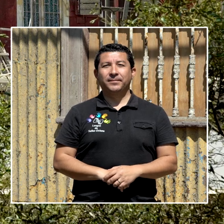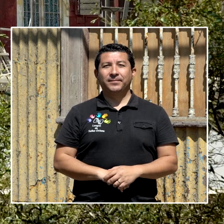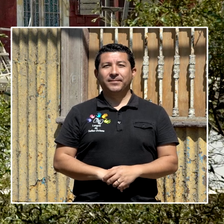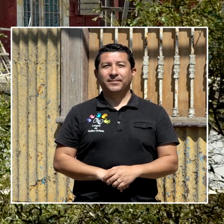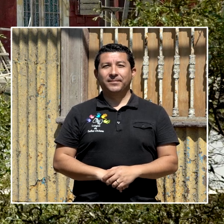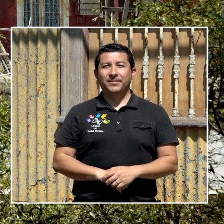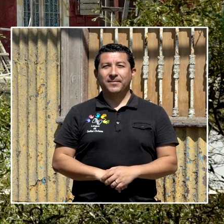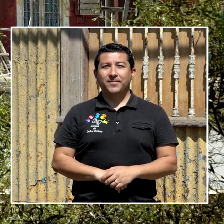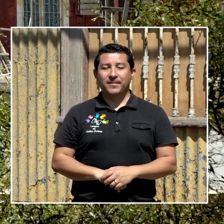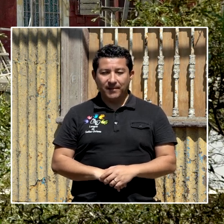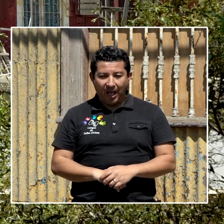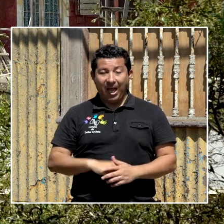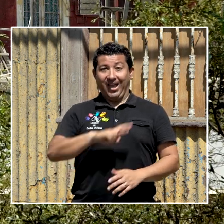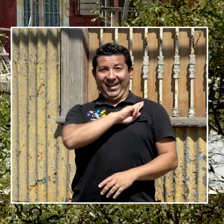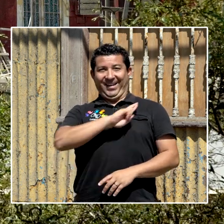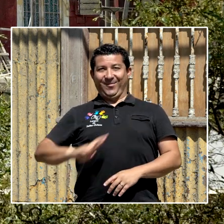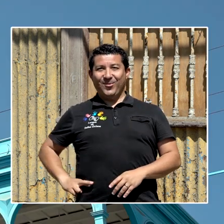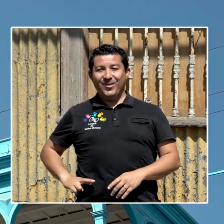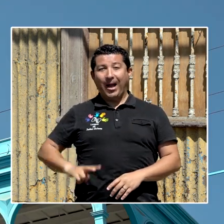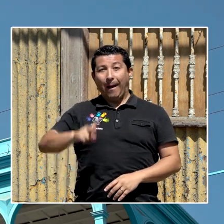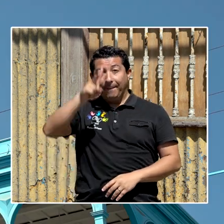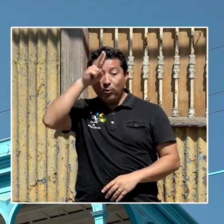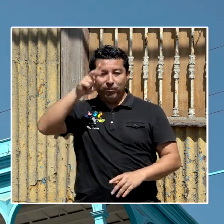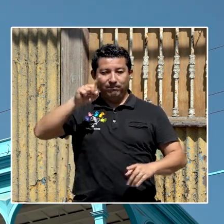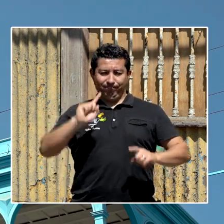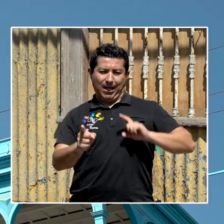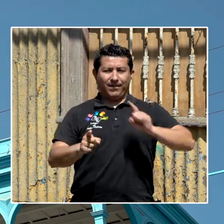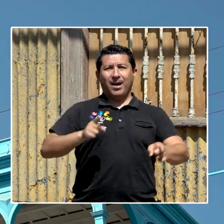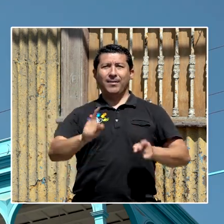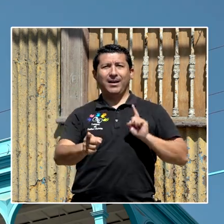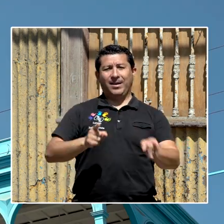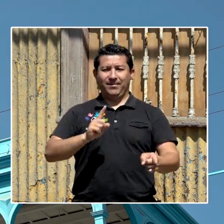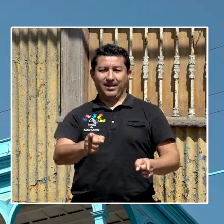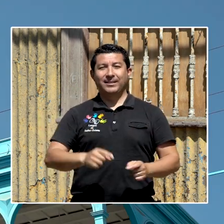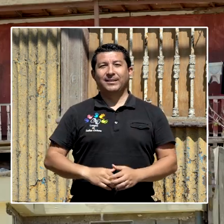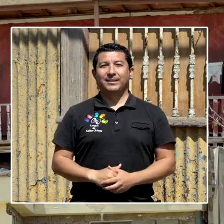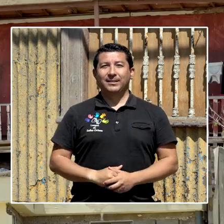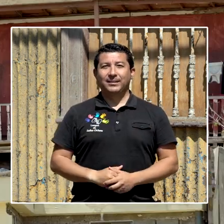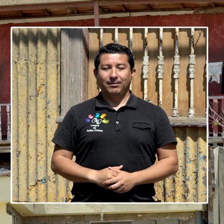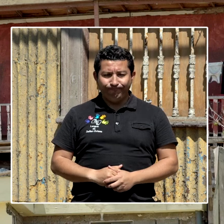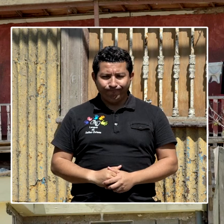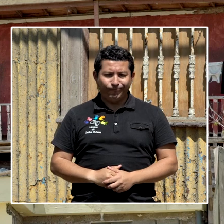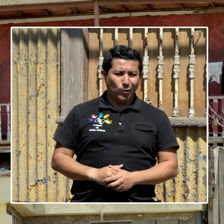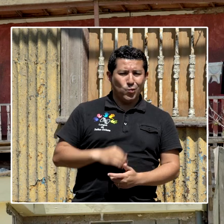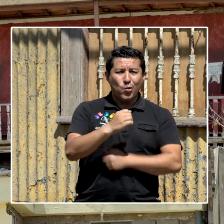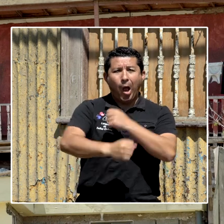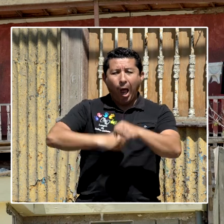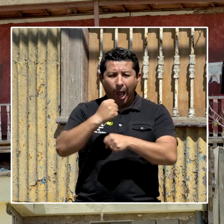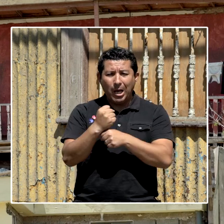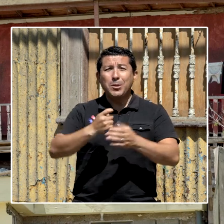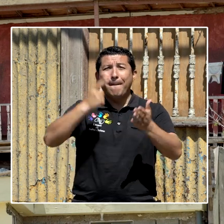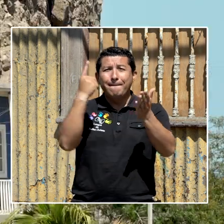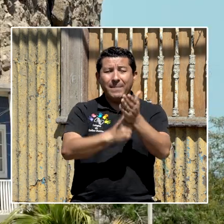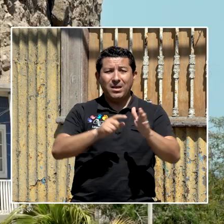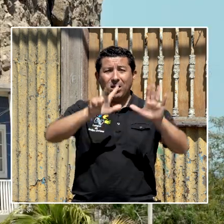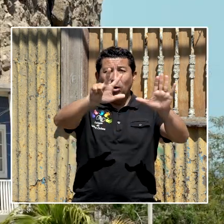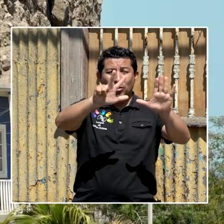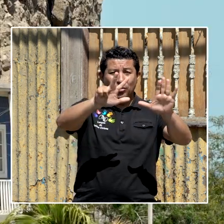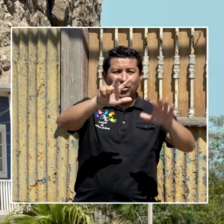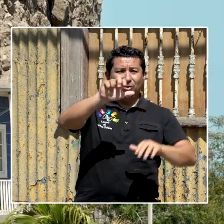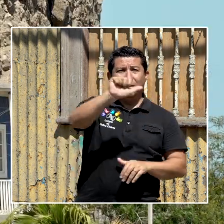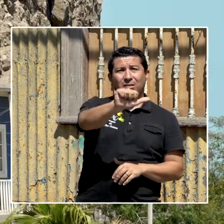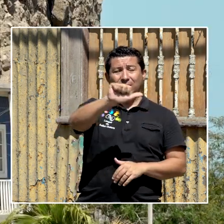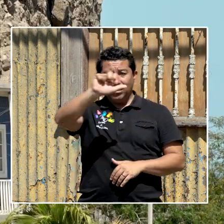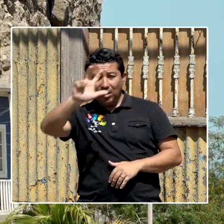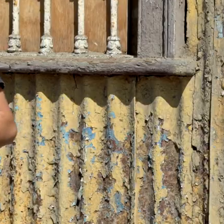que aún pertenecía a la vecina república del perú pero todo cambió a las